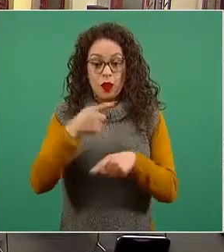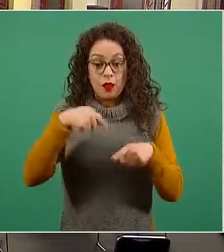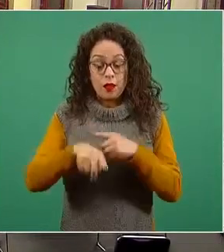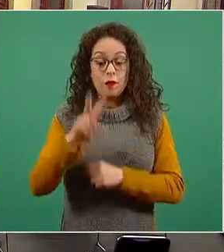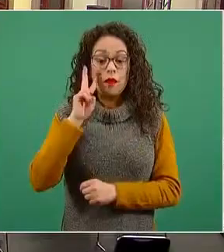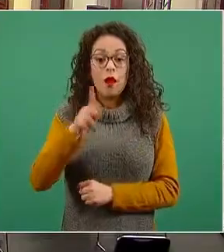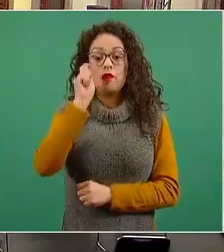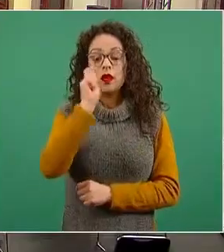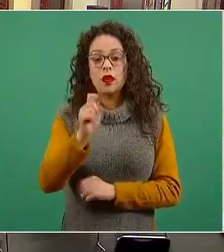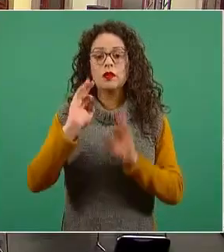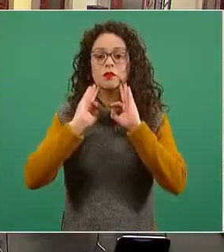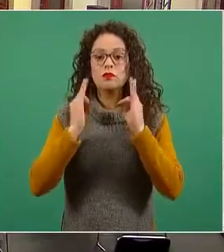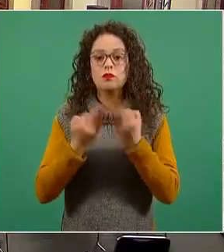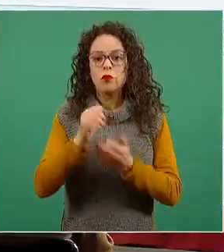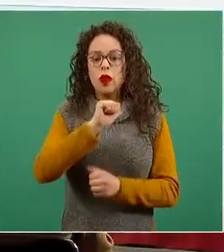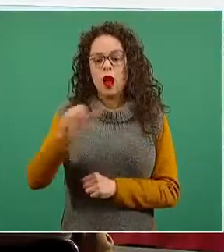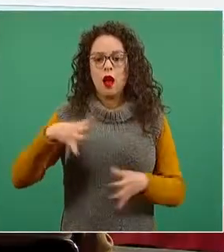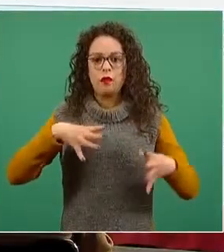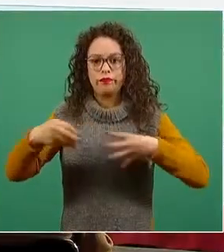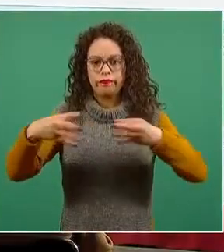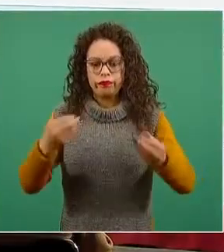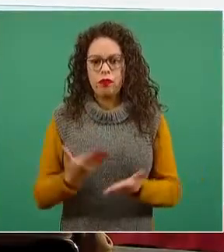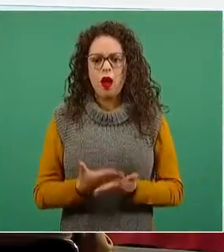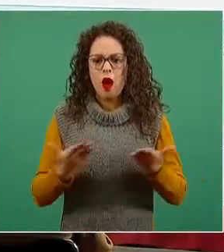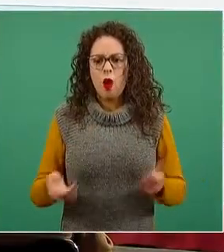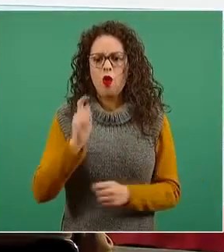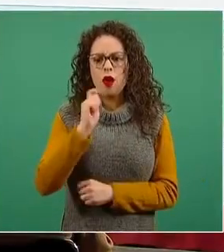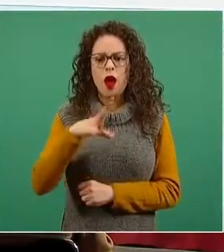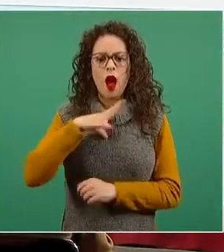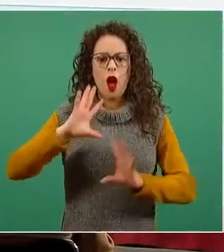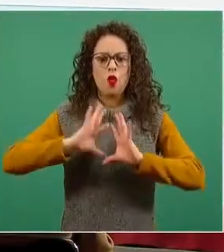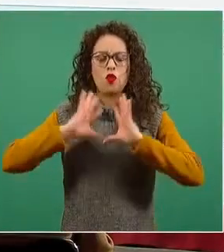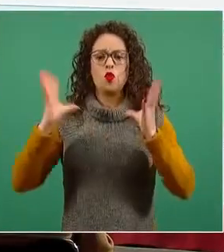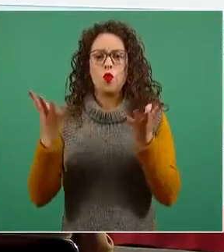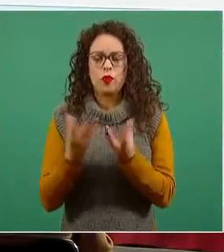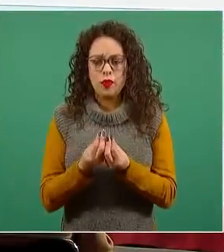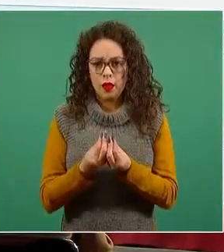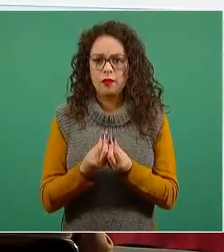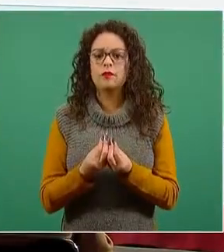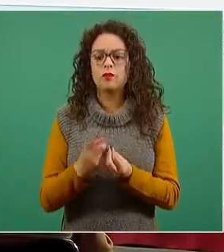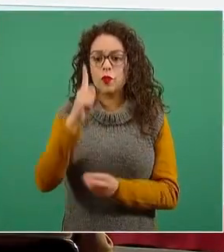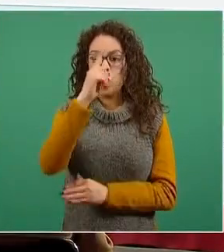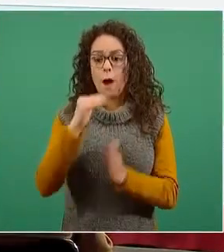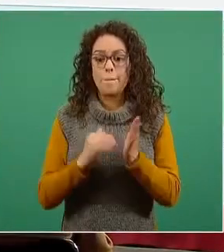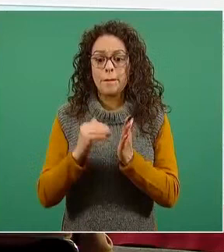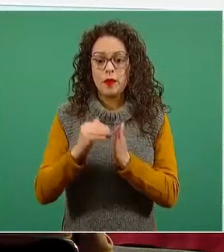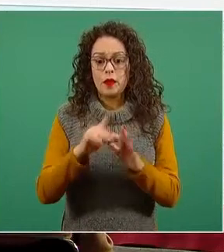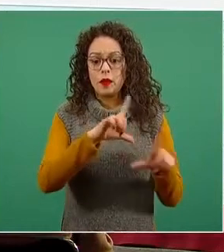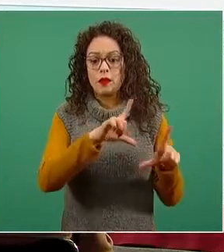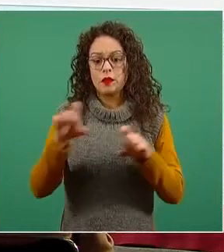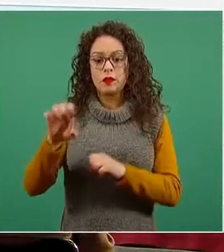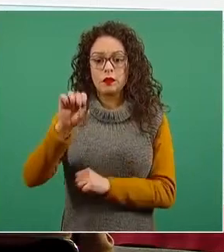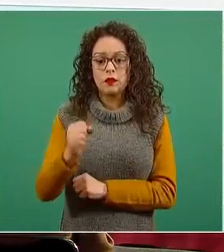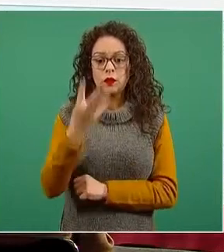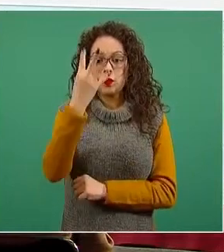panorama epidemiológico, actualmente con un total de casos estimados de